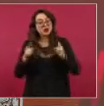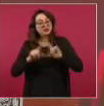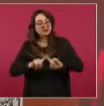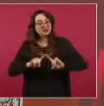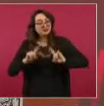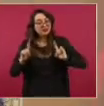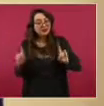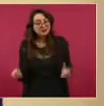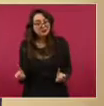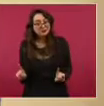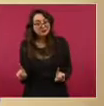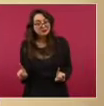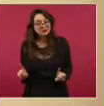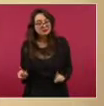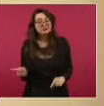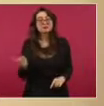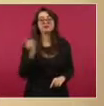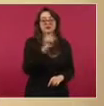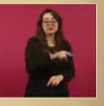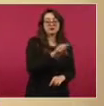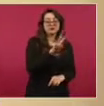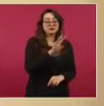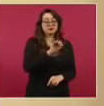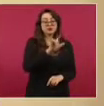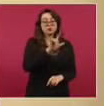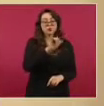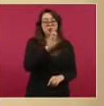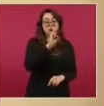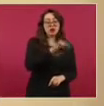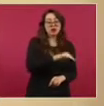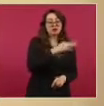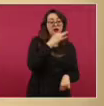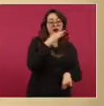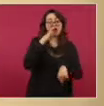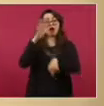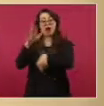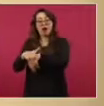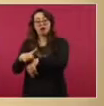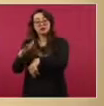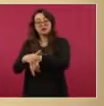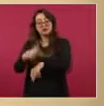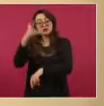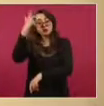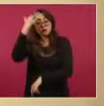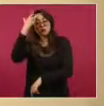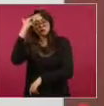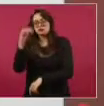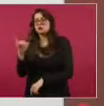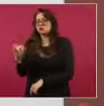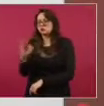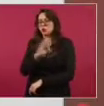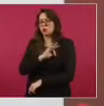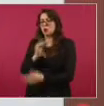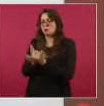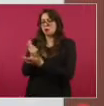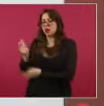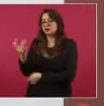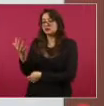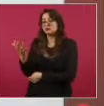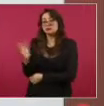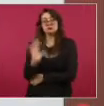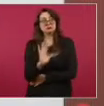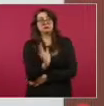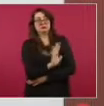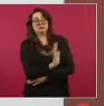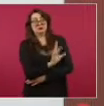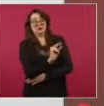peticiones y que la respuesta del dictador fue: no me alboroten la caballada.